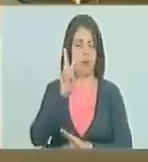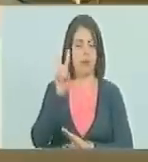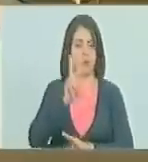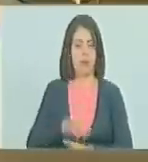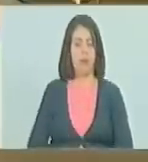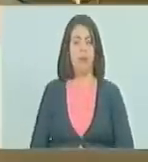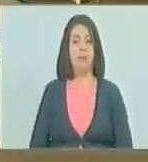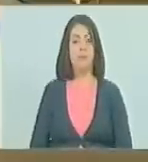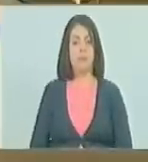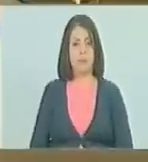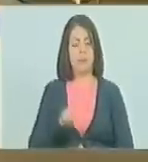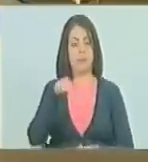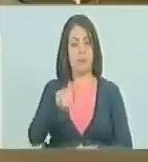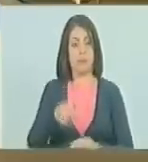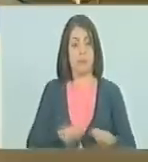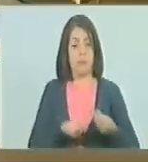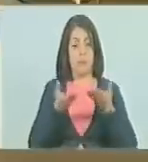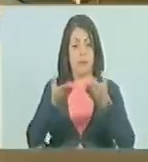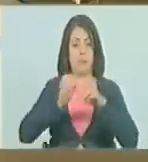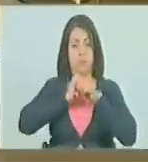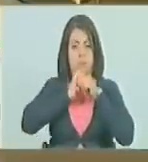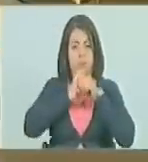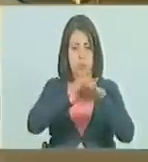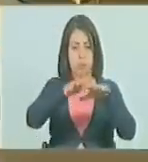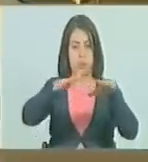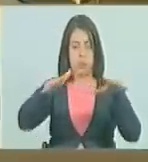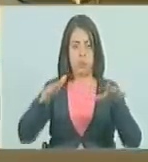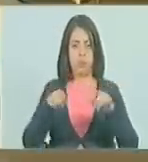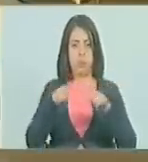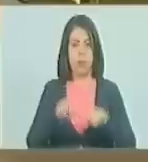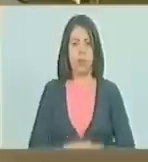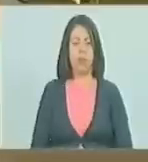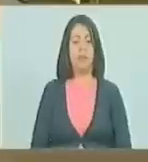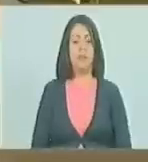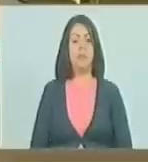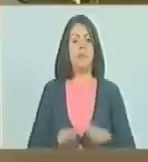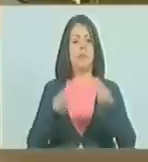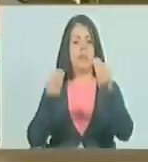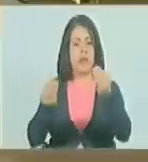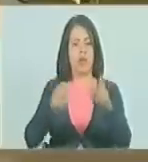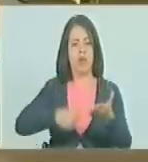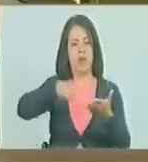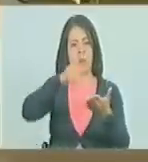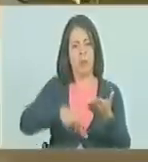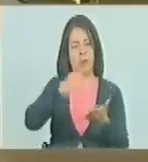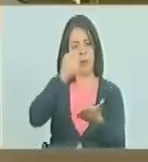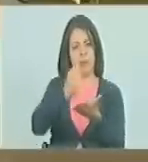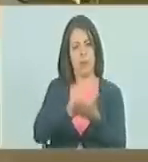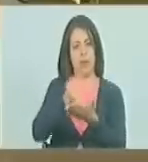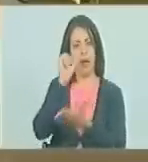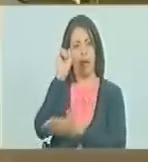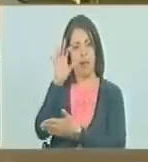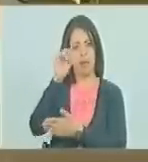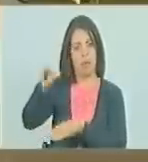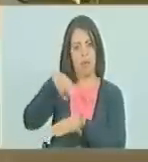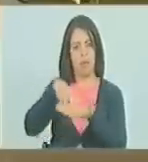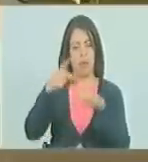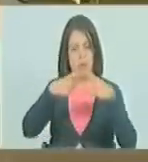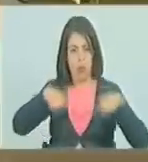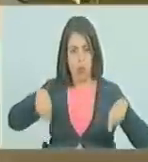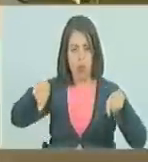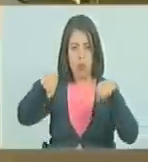Bolivariana de Venezuela y dar máxima difusión del mismo. Dado, firmado y sellado en el Palacio Federal